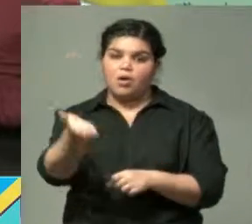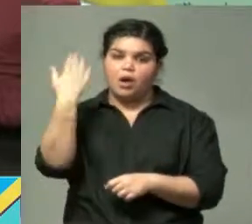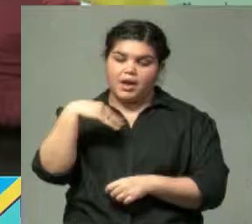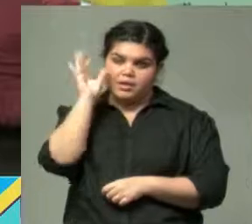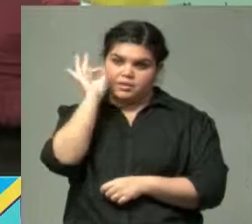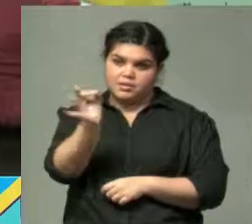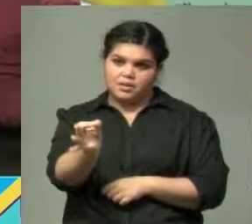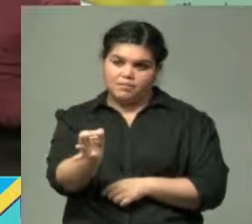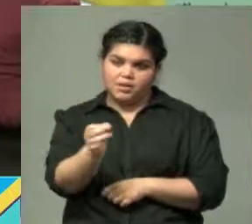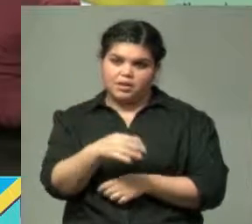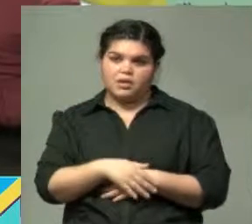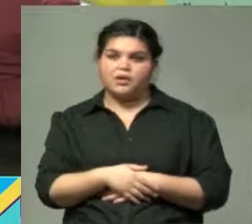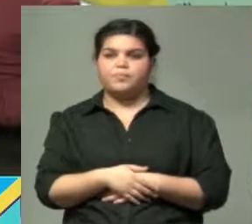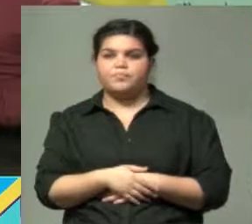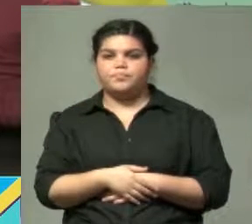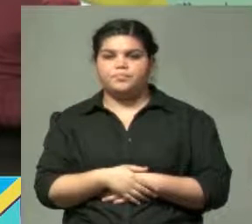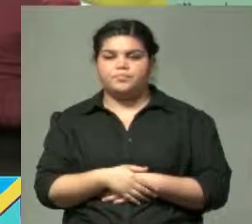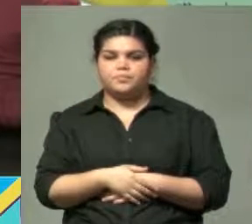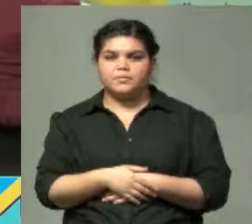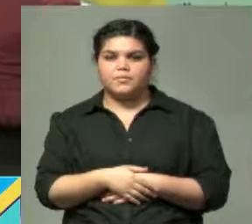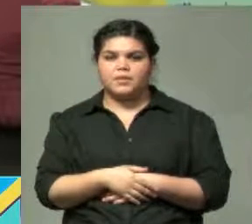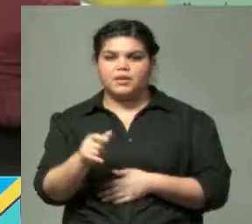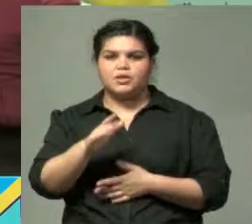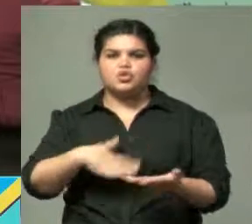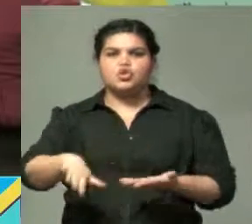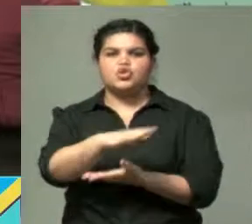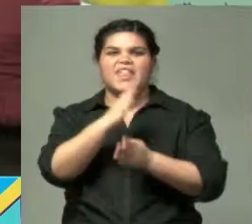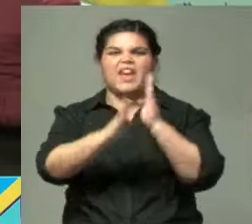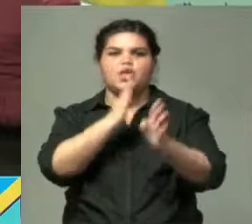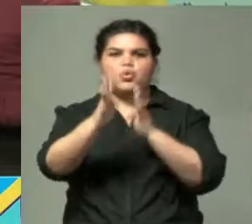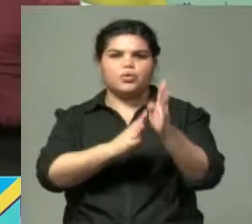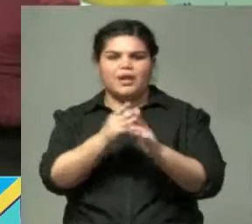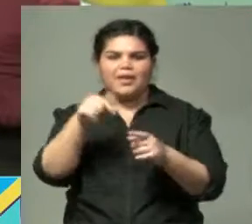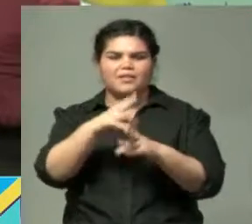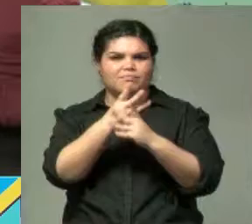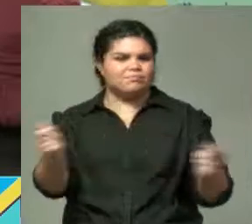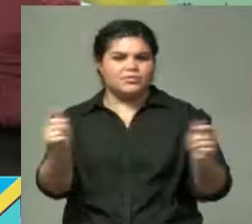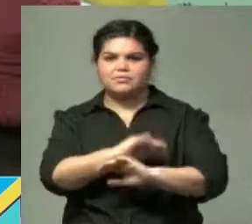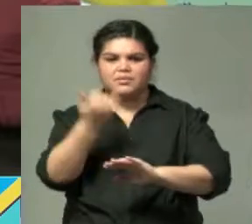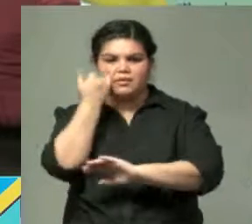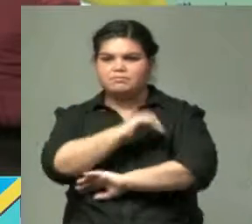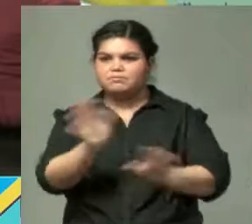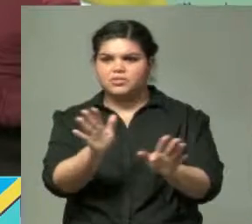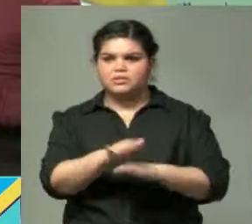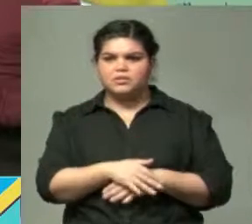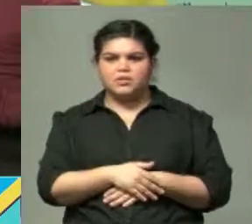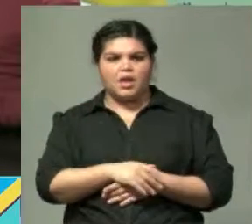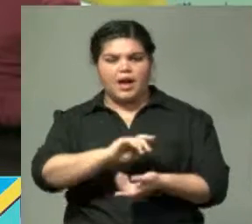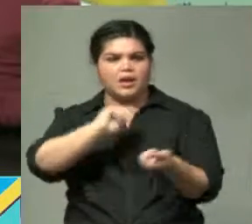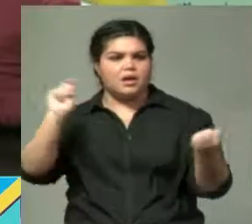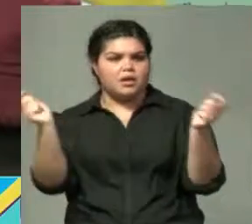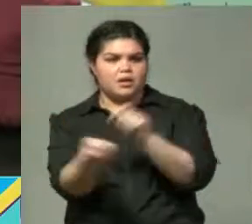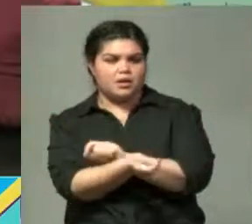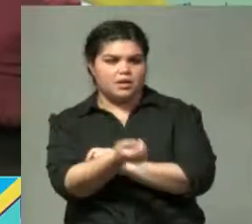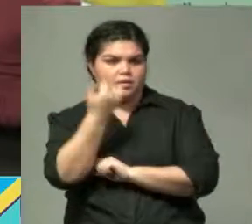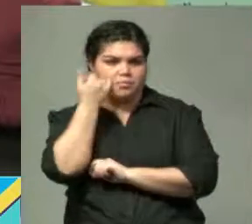del postfordismo, el del fordismo, digamos, el de la sociedad industrial, es el que se acabó, es el que no... Que ya fue reemplazado en gran parte también